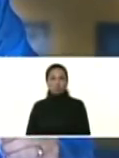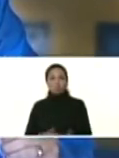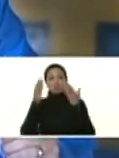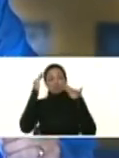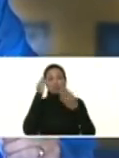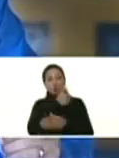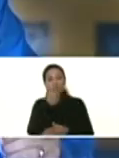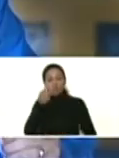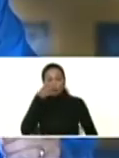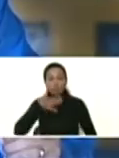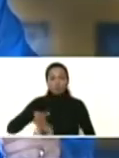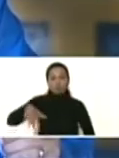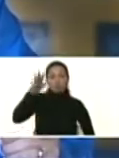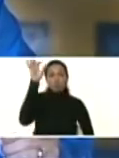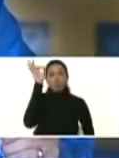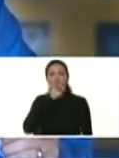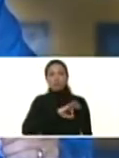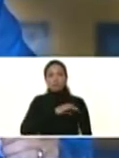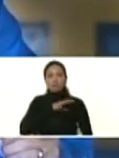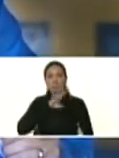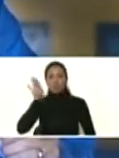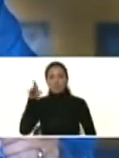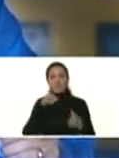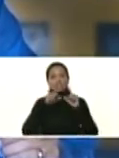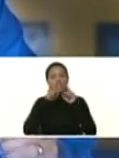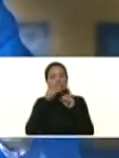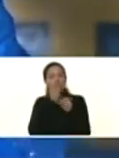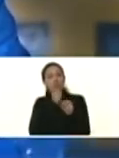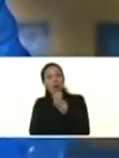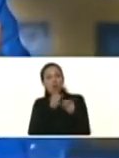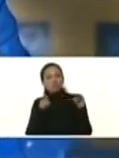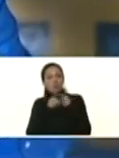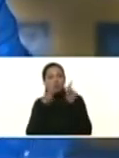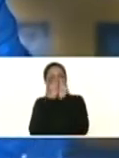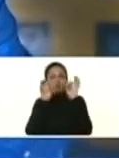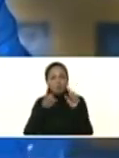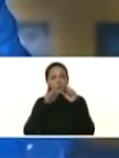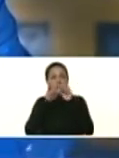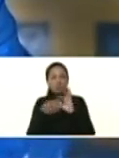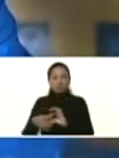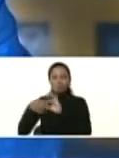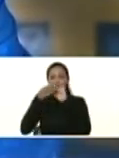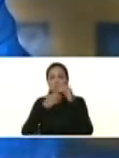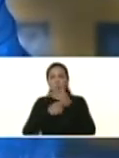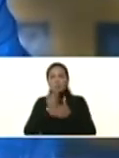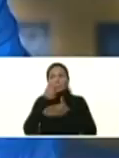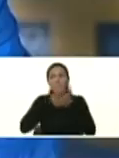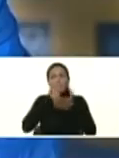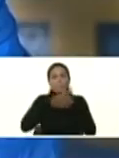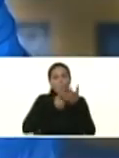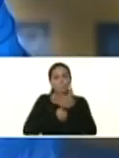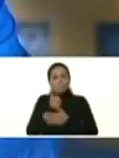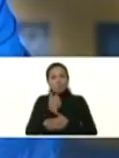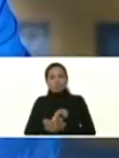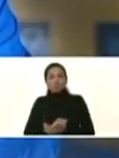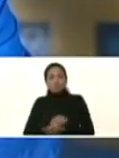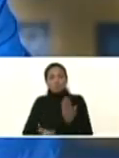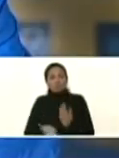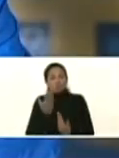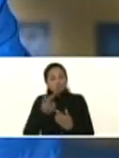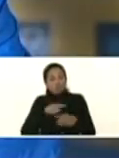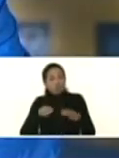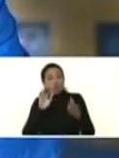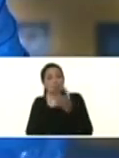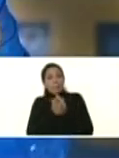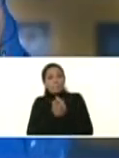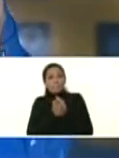amoroso a todo el pueblo del oriente del país, y a seguir laborando, trabajando, a seguir unidos, perseverando. Es muy importante,